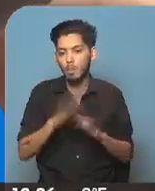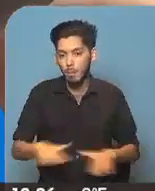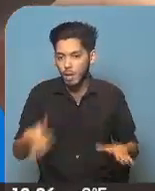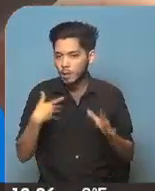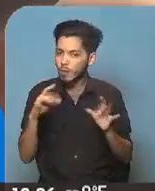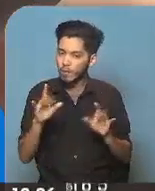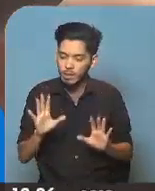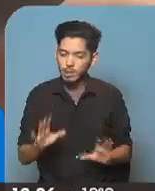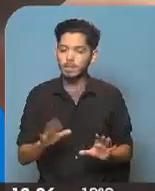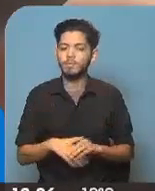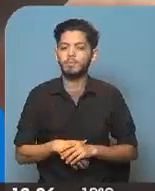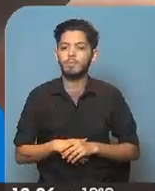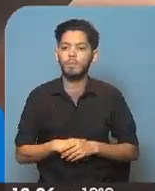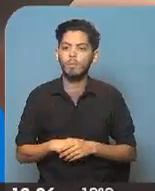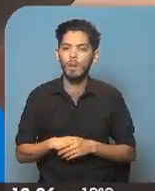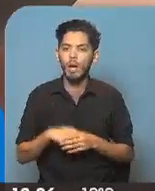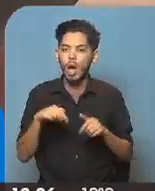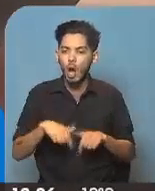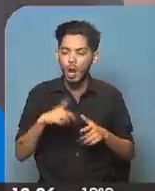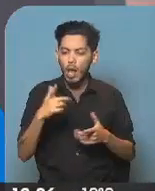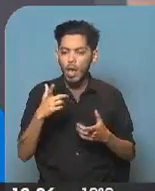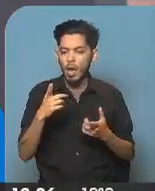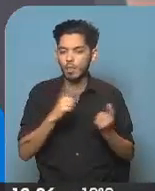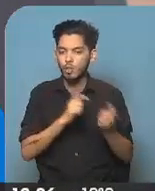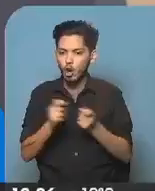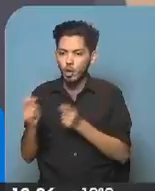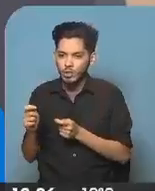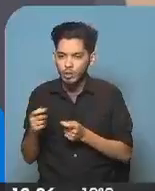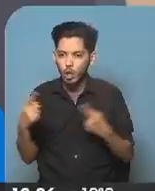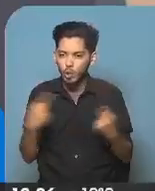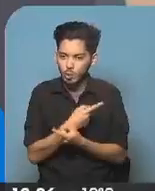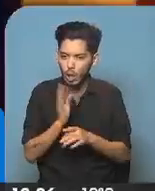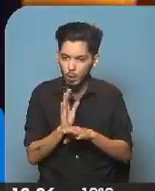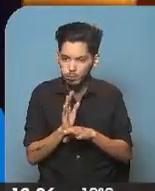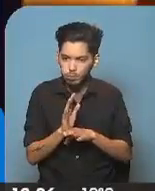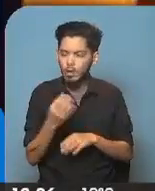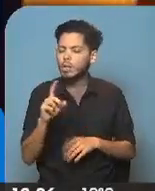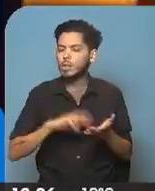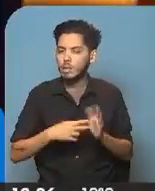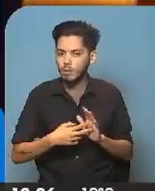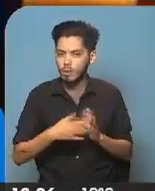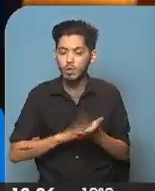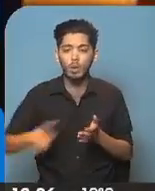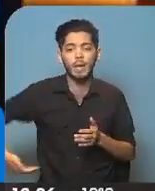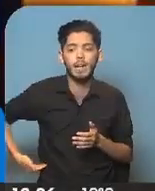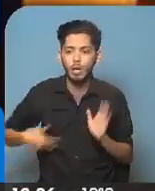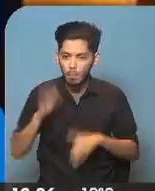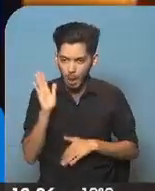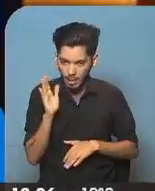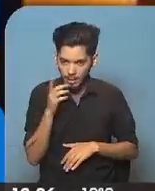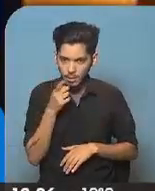hablabas de la donación cruzada sí de qué es eso se refiere a la donación de harina colonial fundamentalmente